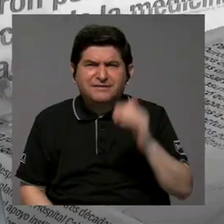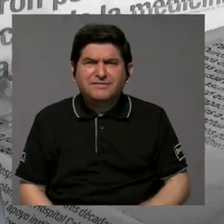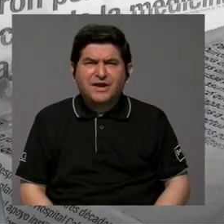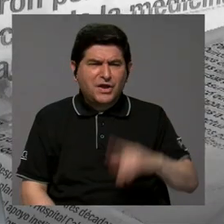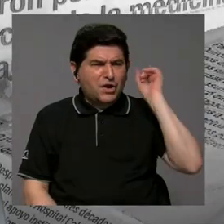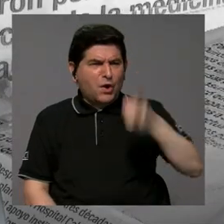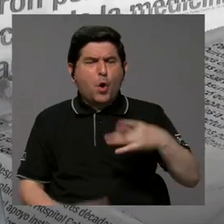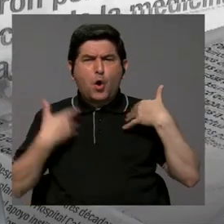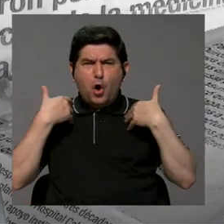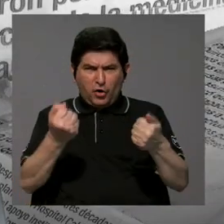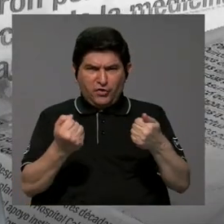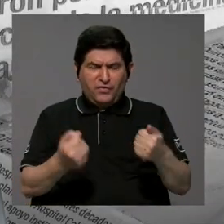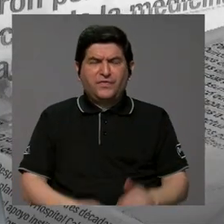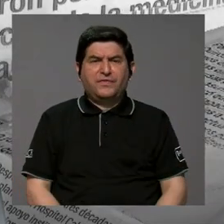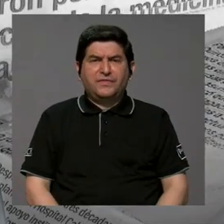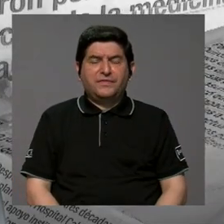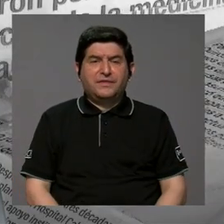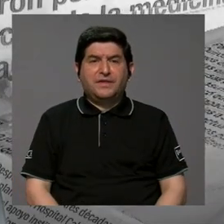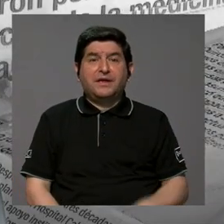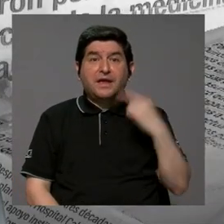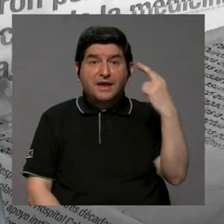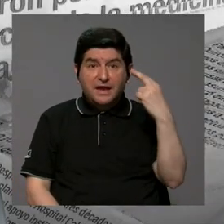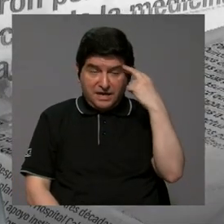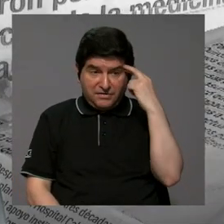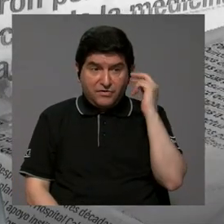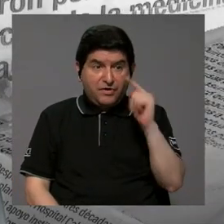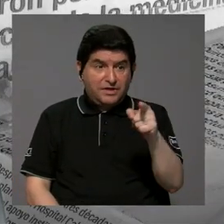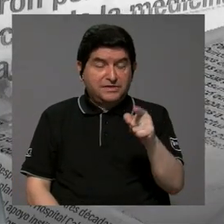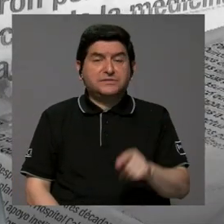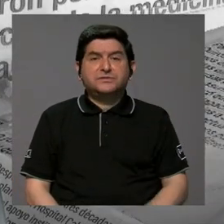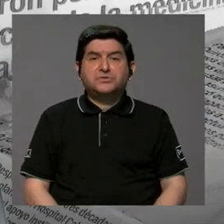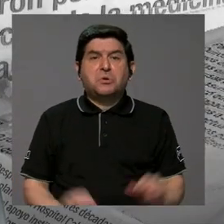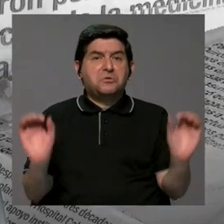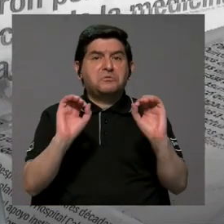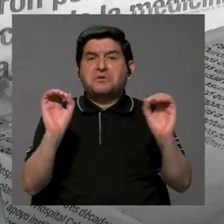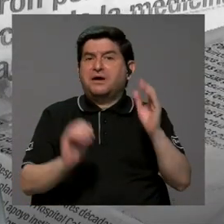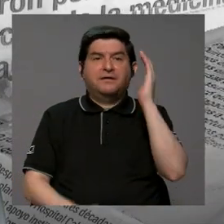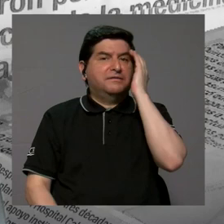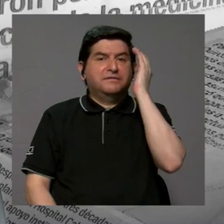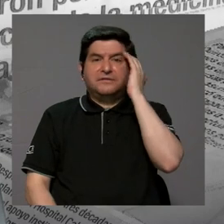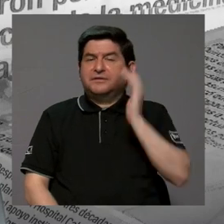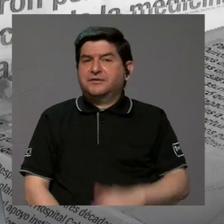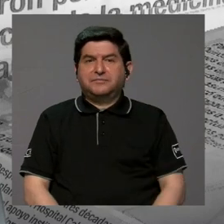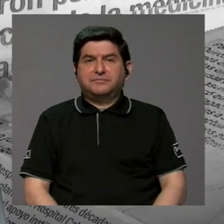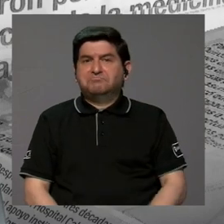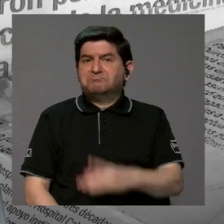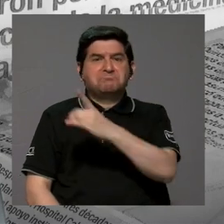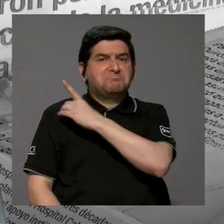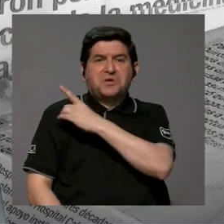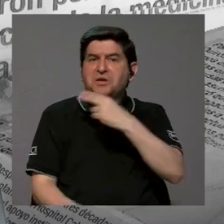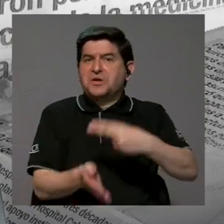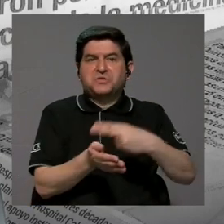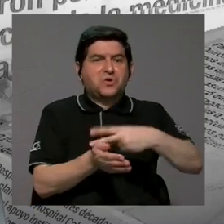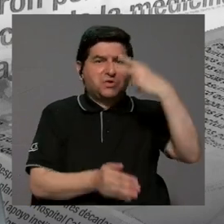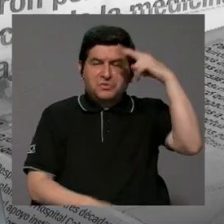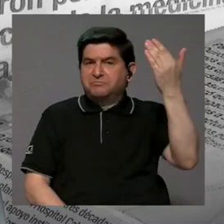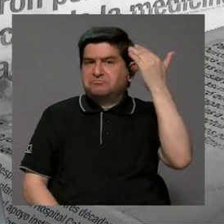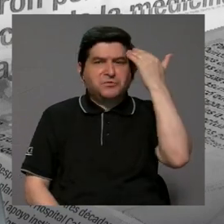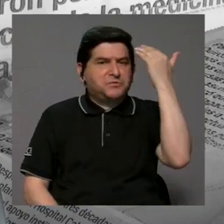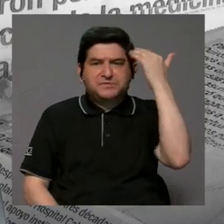la orden sanitaria y las razones por las cuales se emite la orden sanitaria y nadie sabe de esto, ni siquiera el director del Hospital